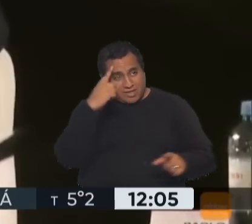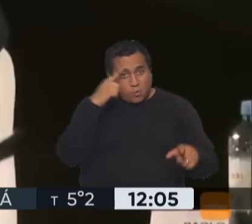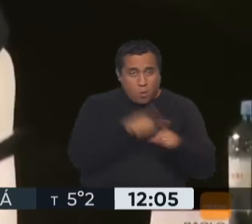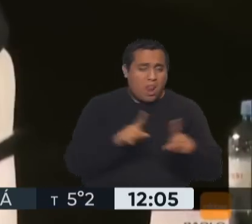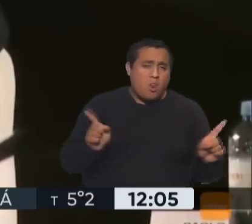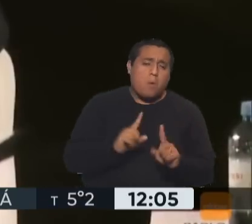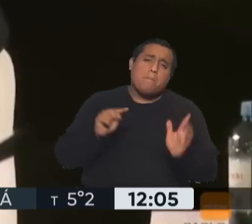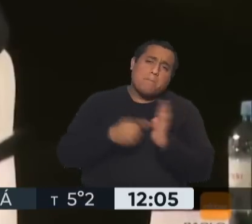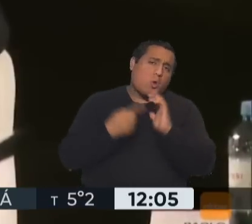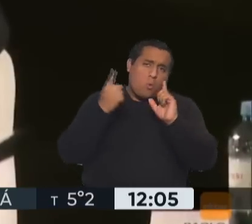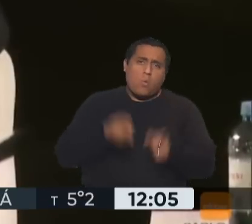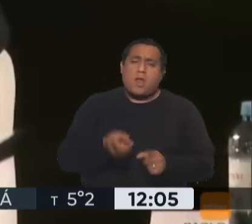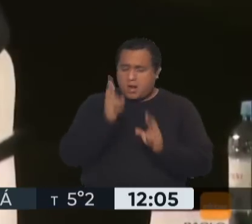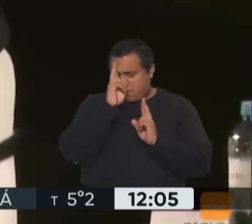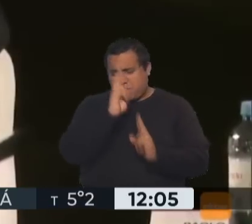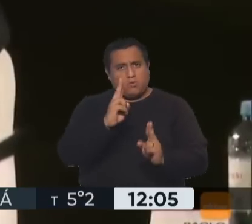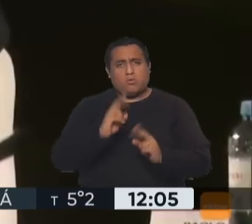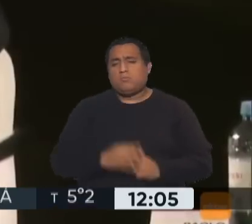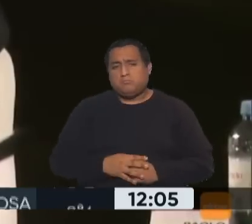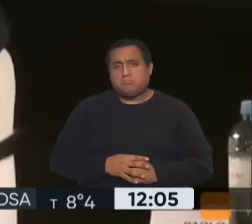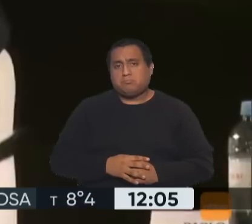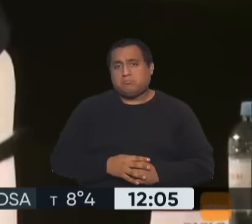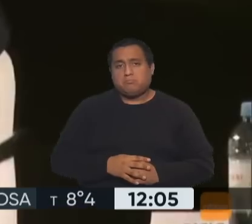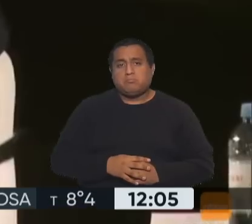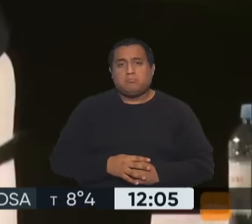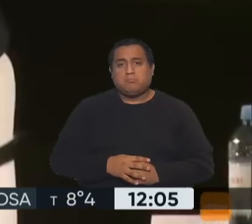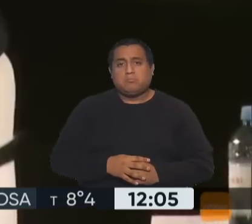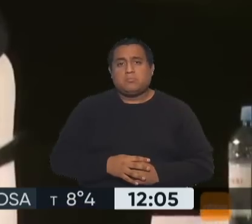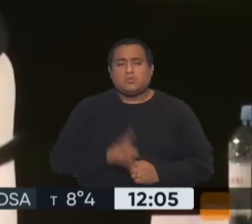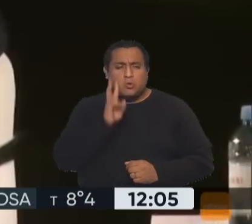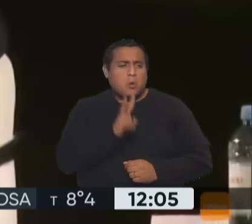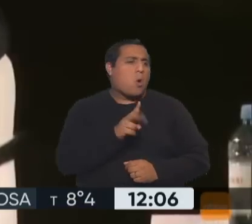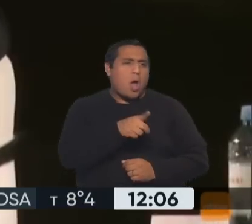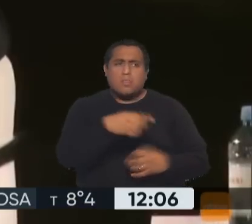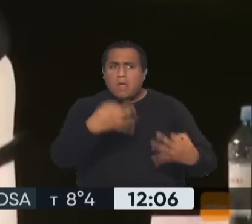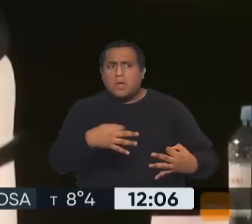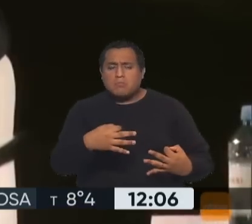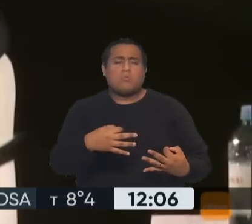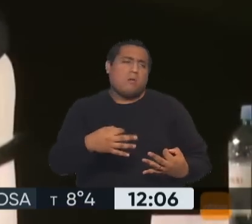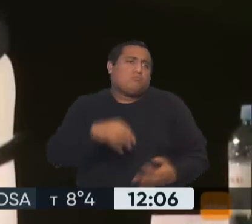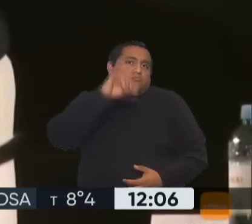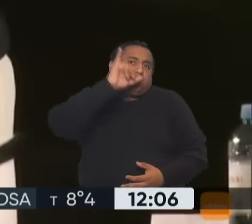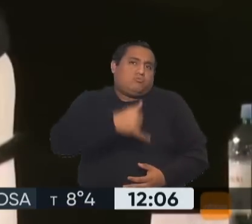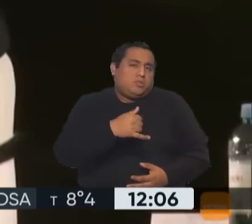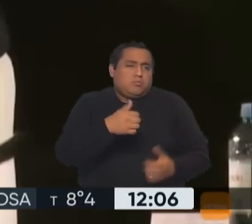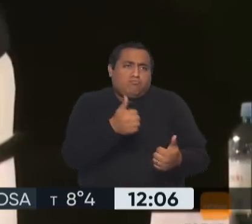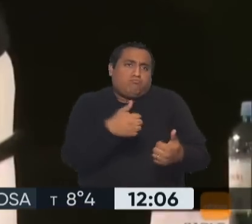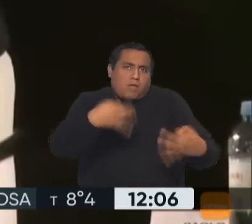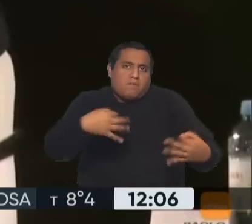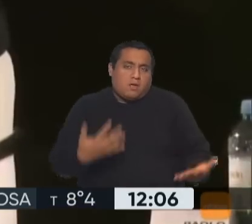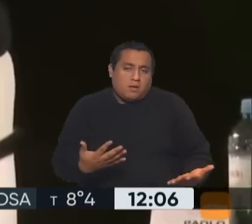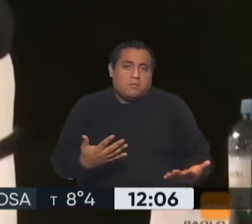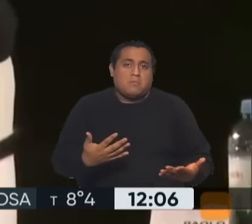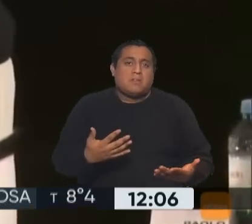respeto un enfoque técnico cuando lo reconozco como tal, y esto fue lo que se ha hecho. Después, el